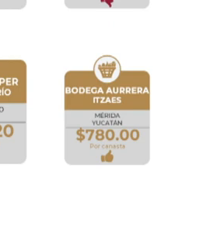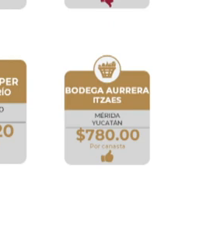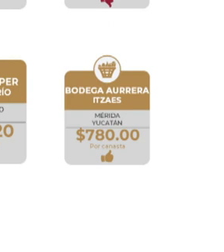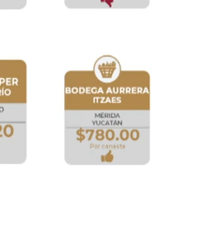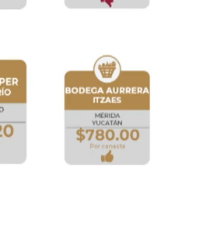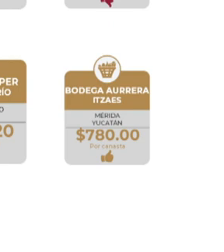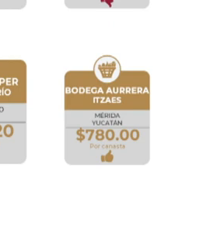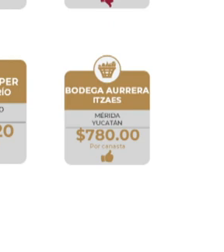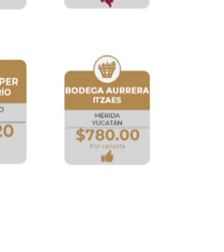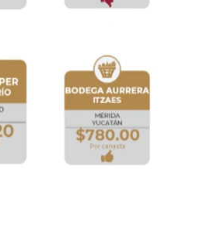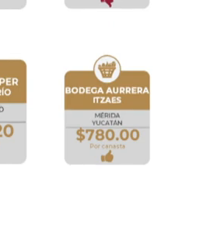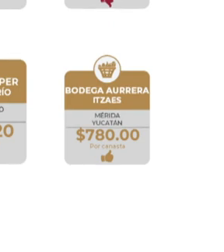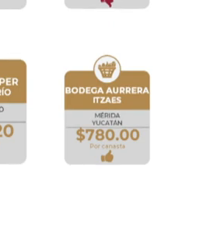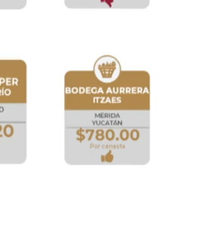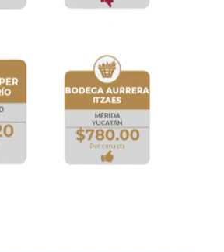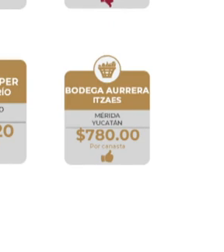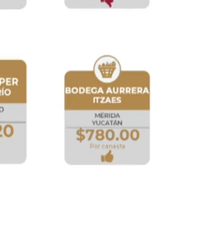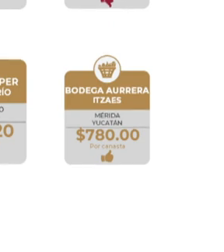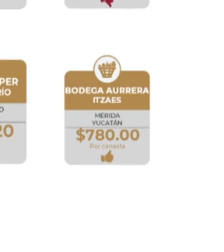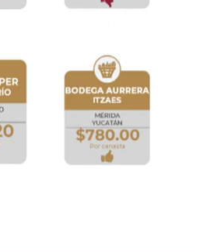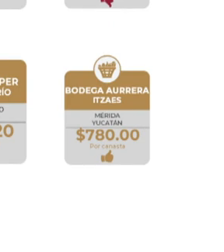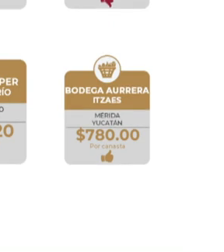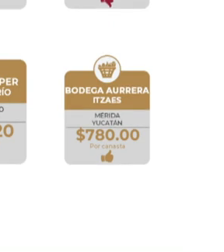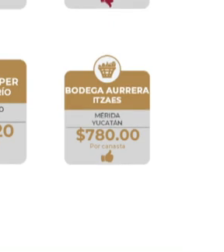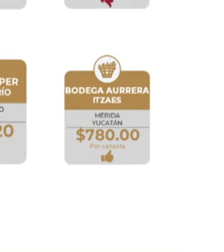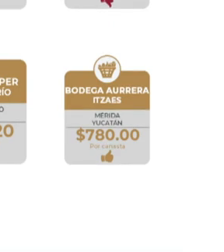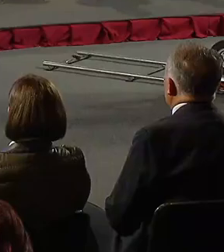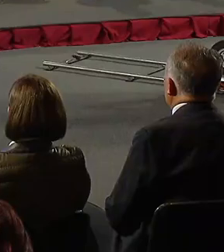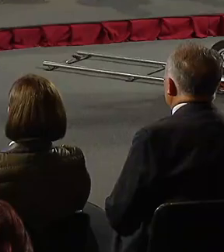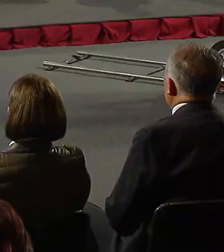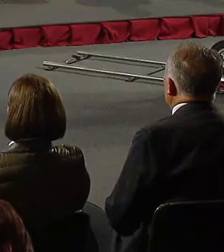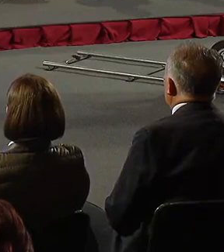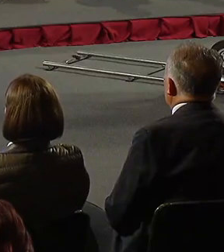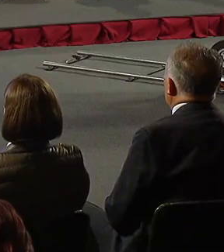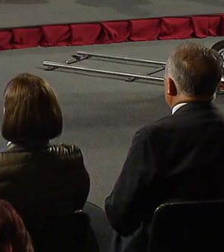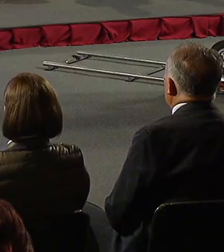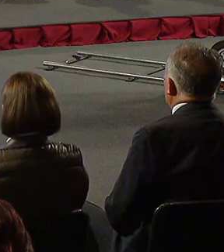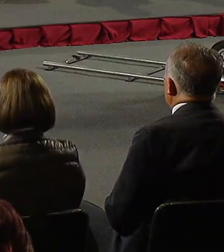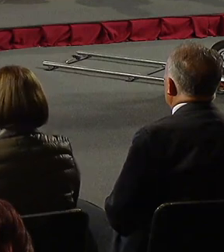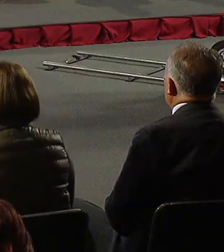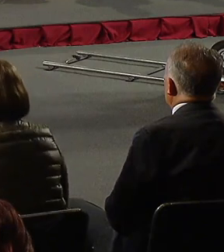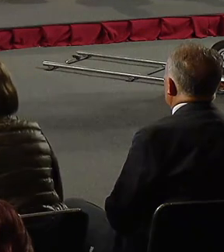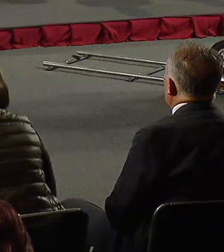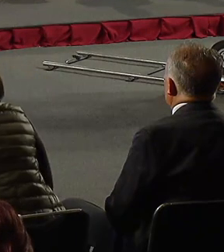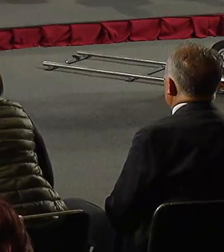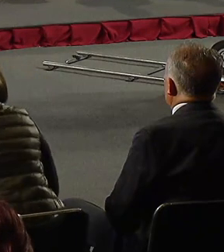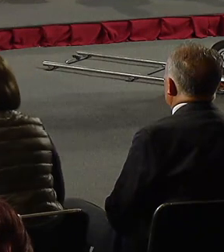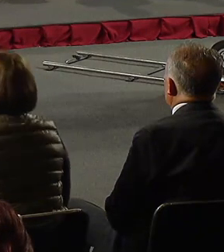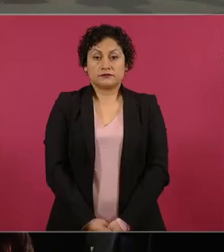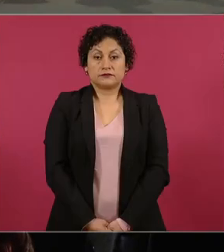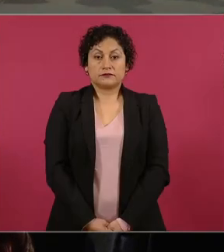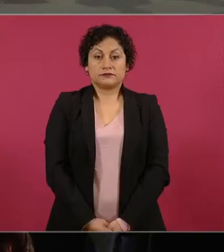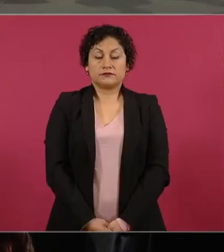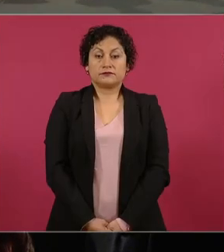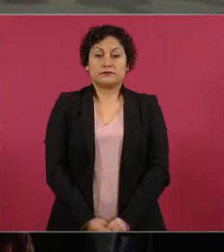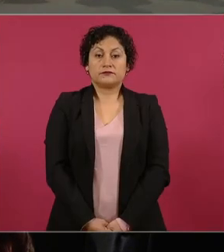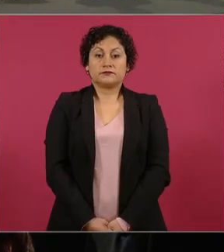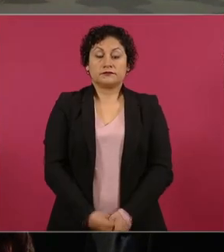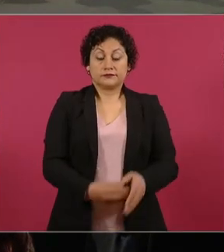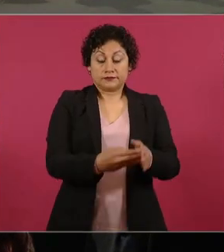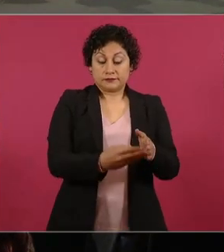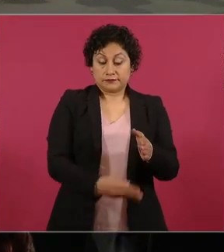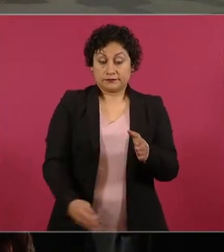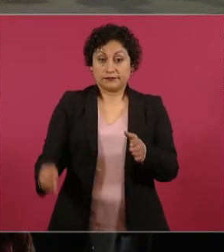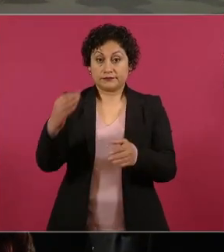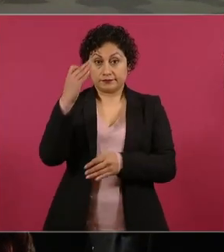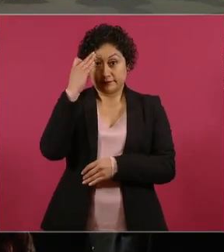presidente, tenemos, como ya lo mencionó, la premiación trimestral de octubre a diciembre con los mejores datos para el caso de